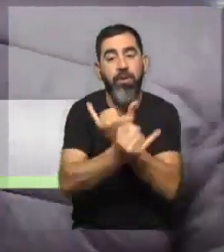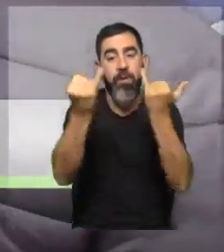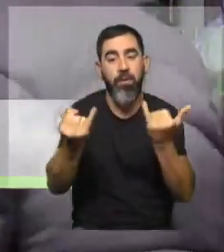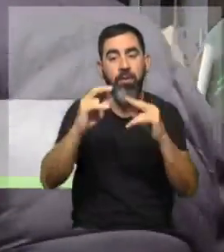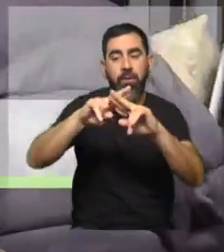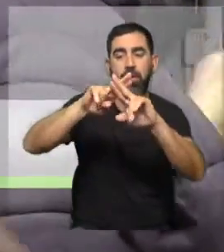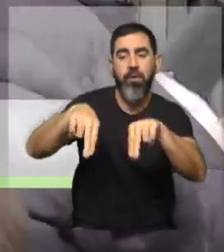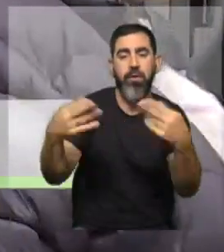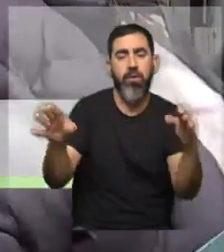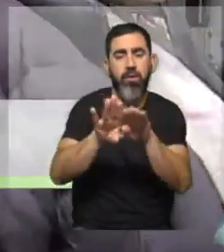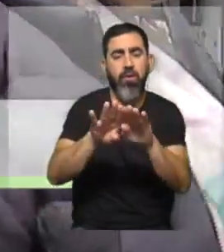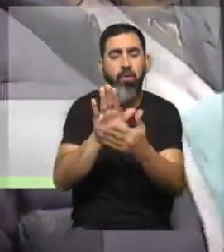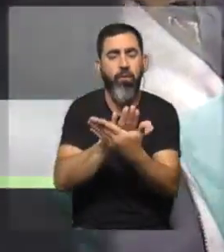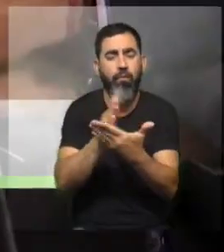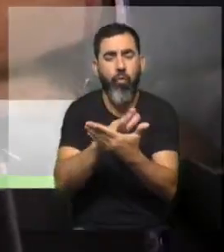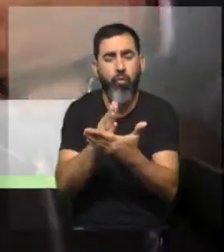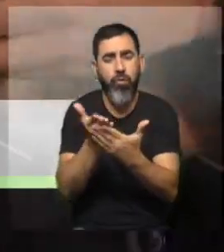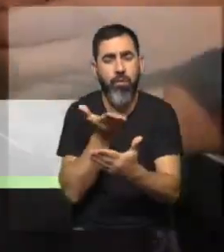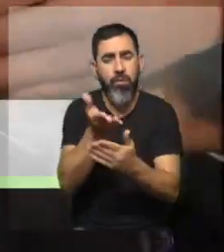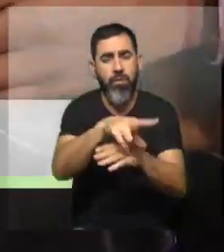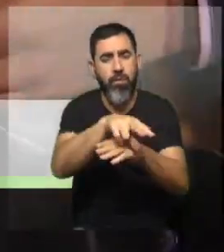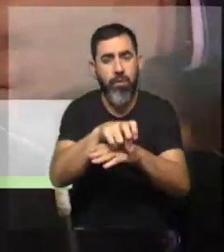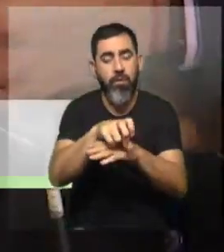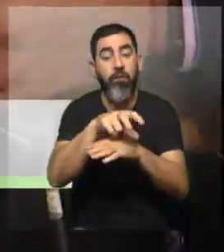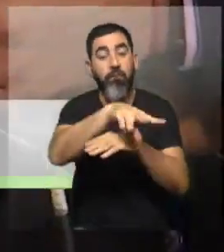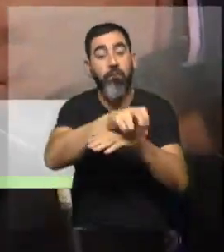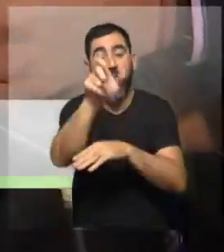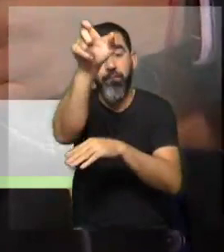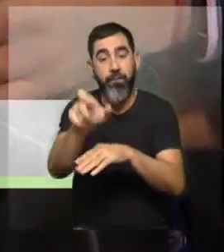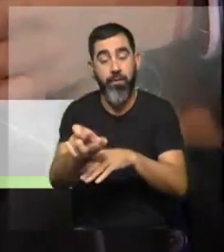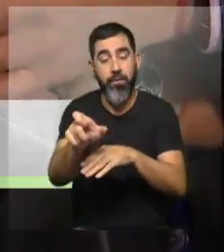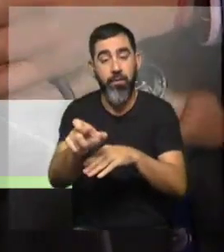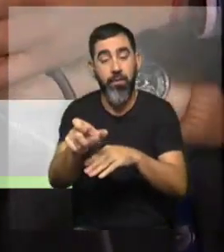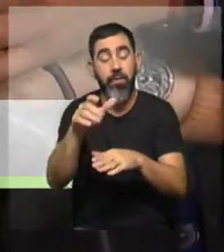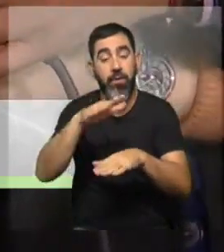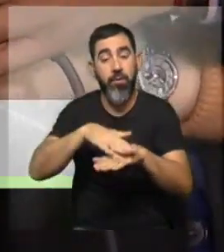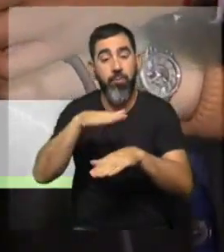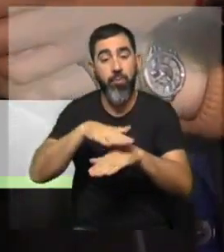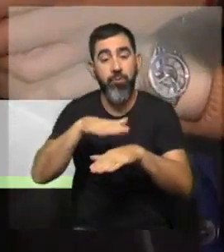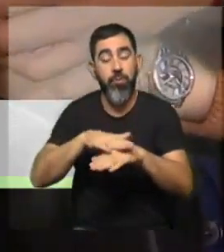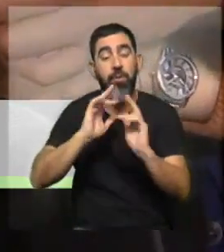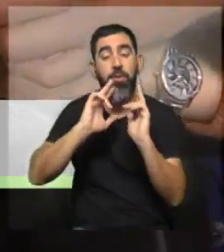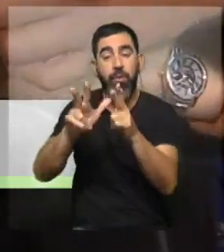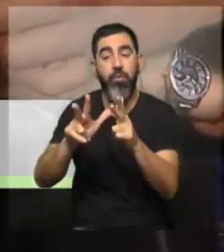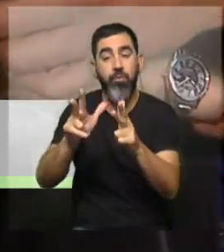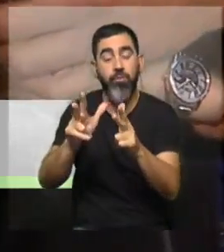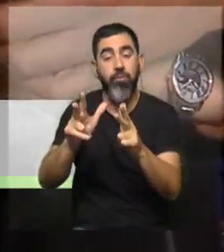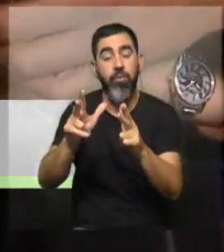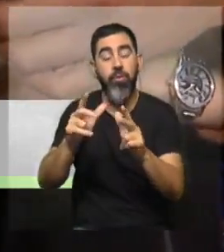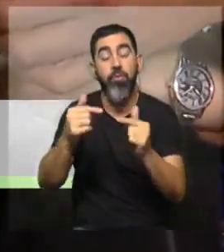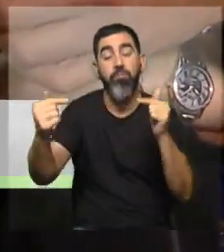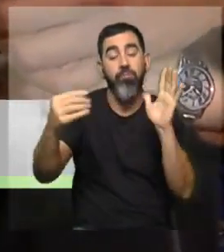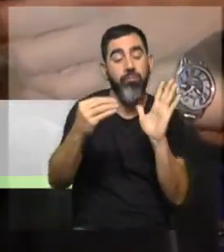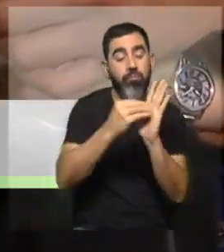rechazó el cierre de fronteras pedido por la fiscalía en este marco la fiscal del caso adjunta de Gabriela fossati dijo que la figura del atentado